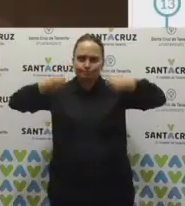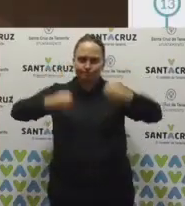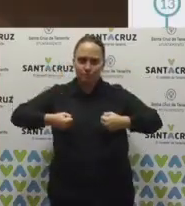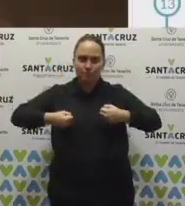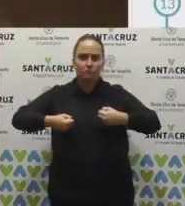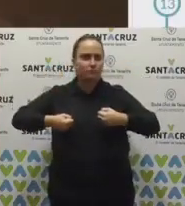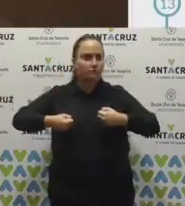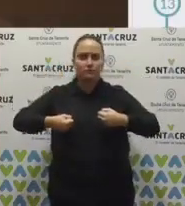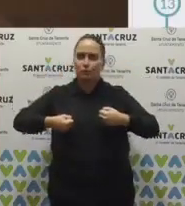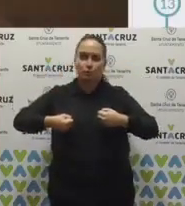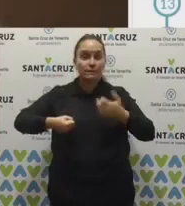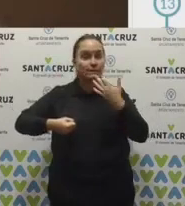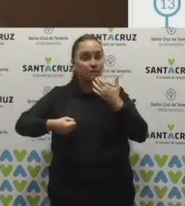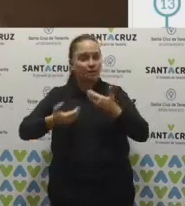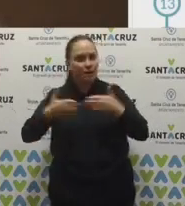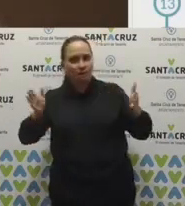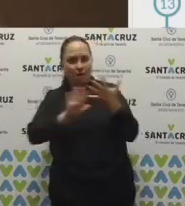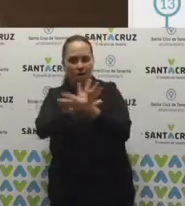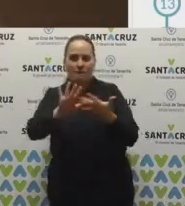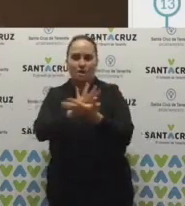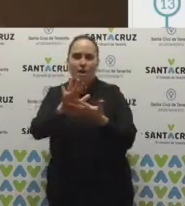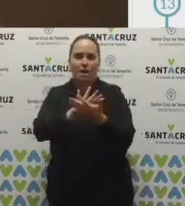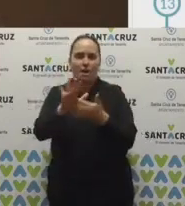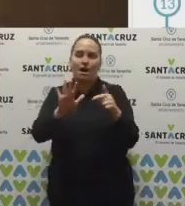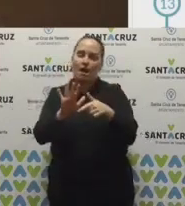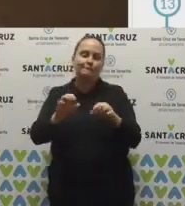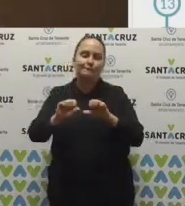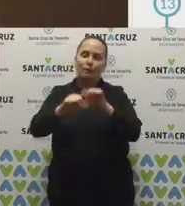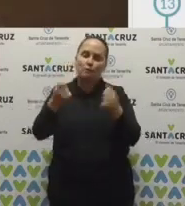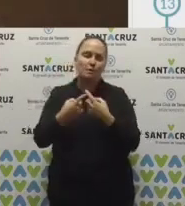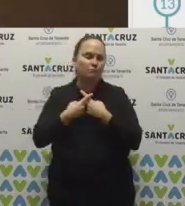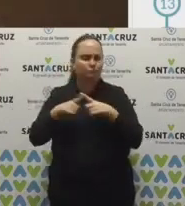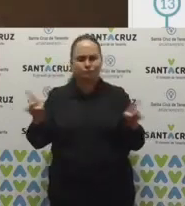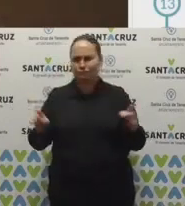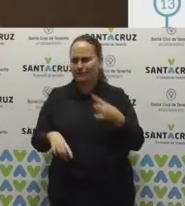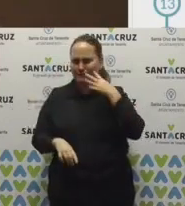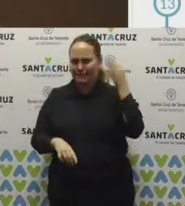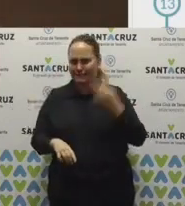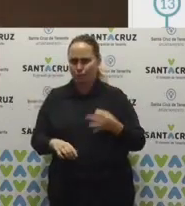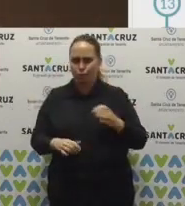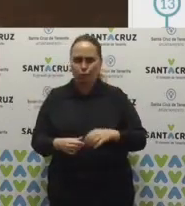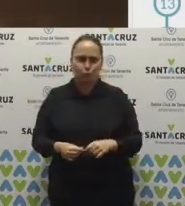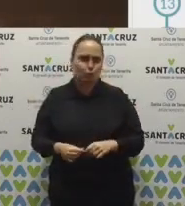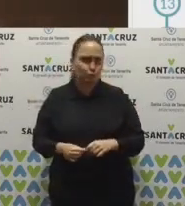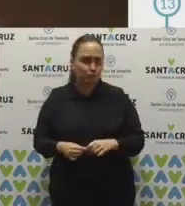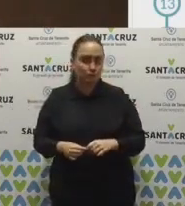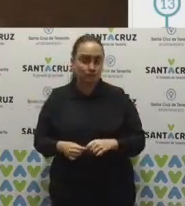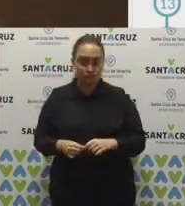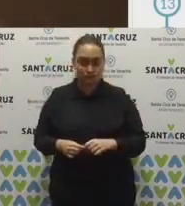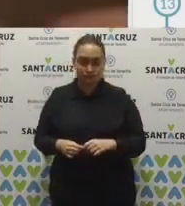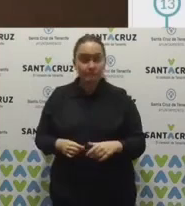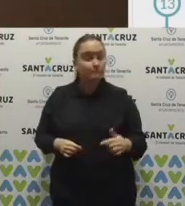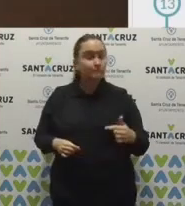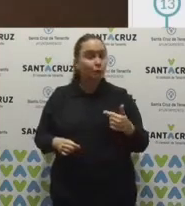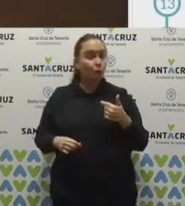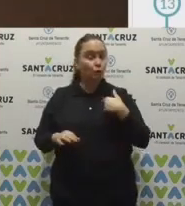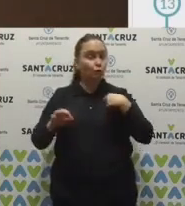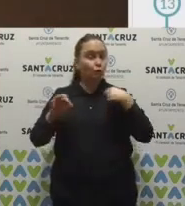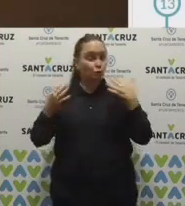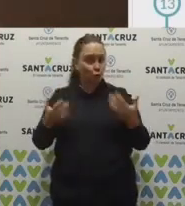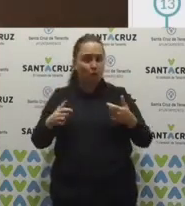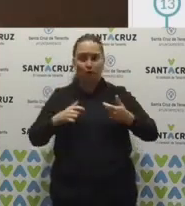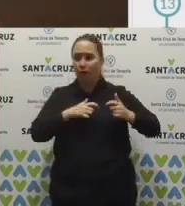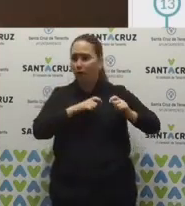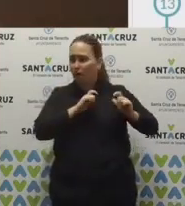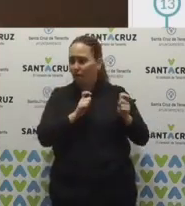era hablar seguro que las formas hubieran sido otras totalmente diferentes yo en las muchas reuniones